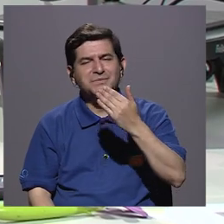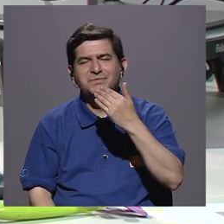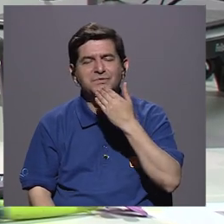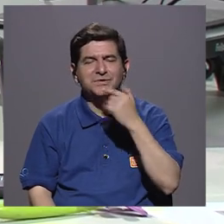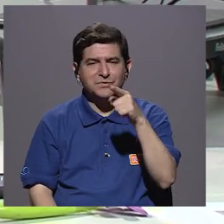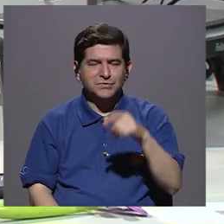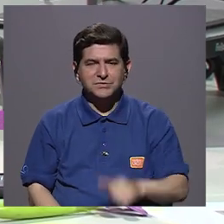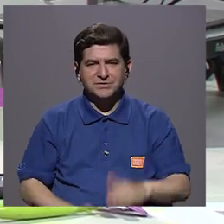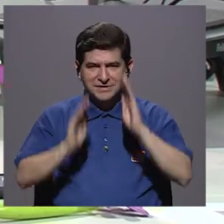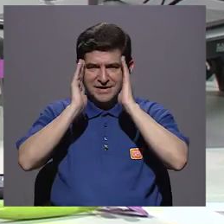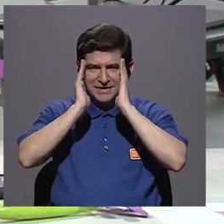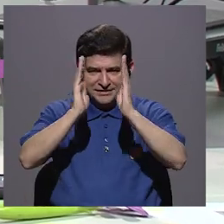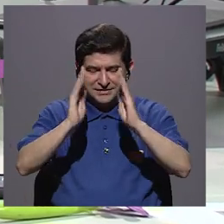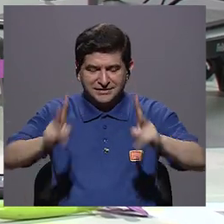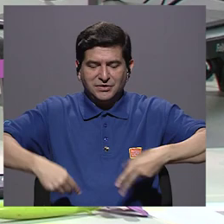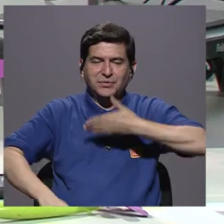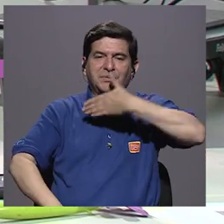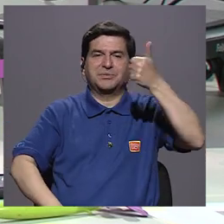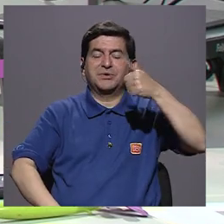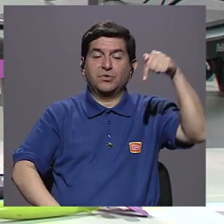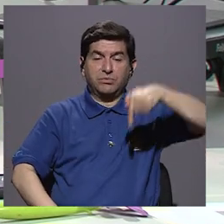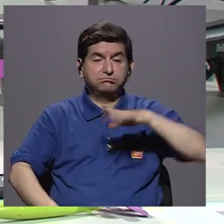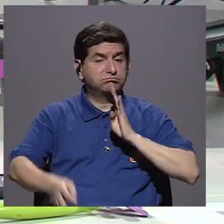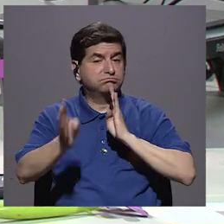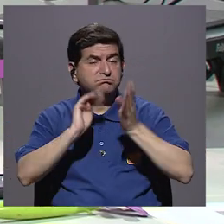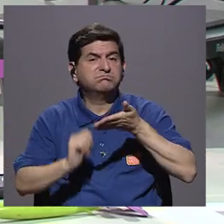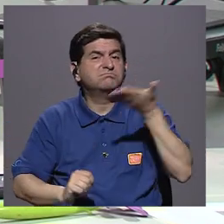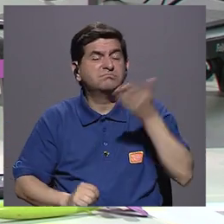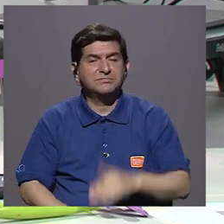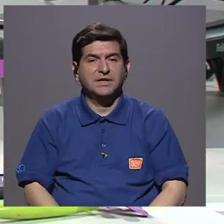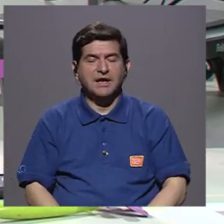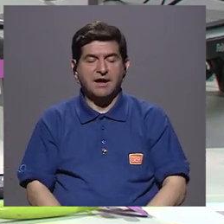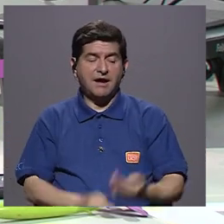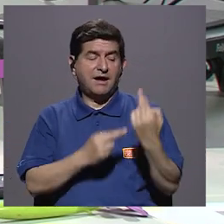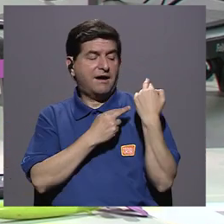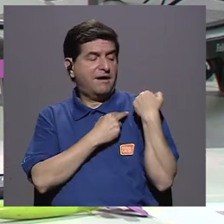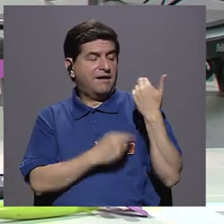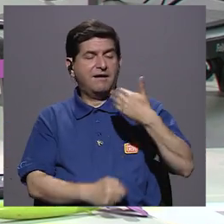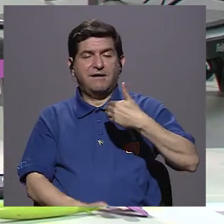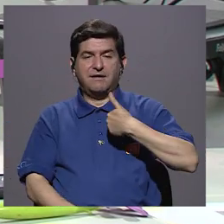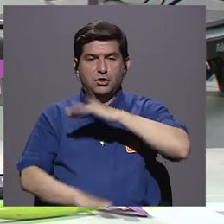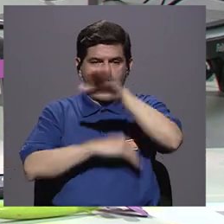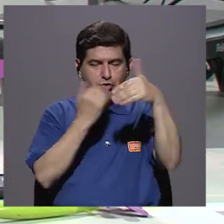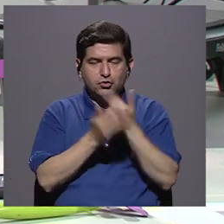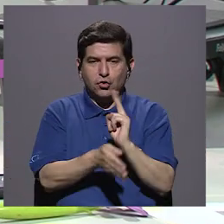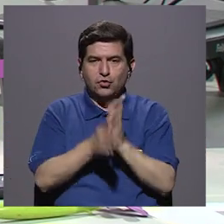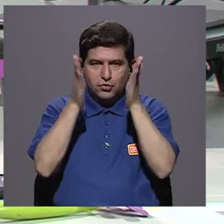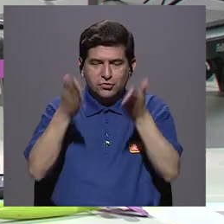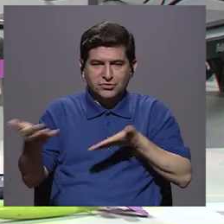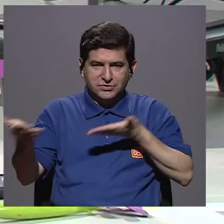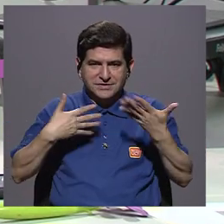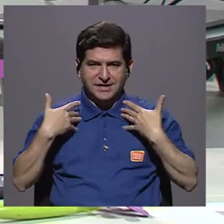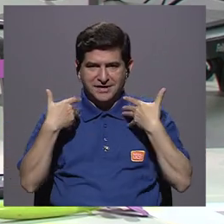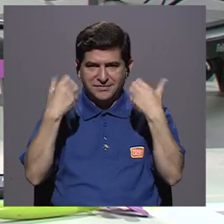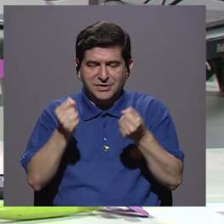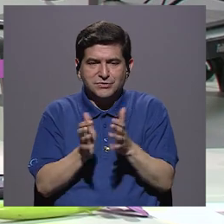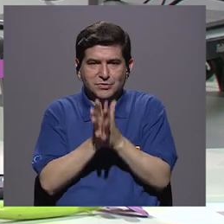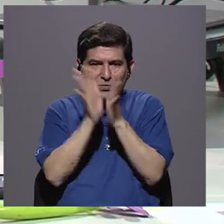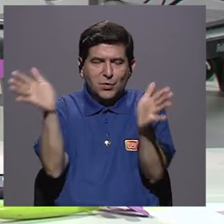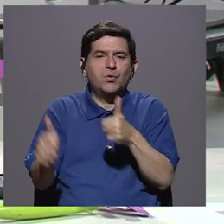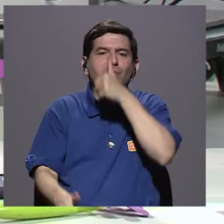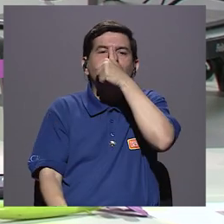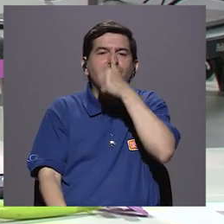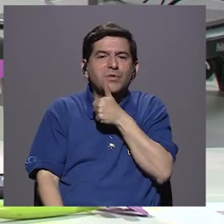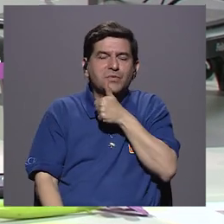Gracias por estar en sintonía de Vivir Mejor. Hoy estamos conversando acerca de los deberes que tenemos todos los usuarios de los servicios de salud públicos